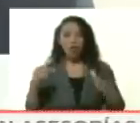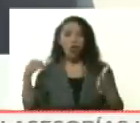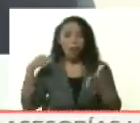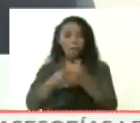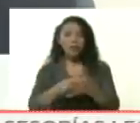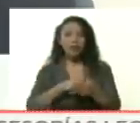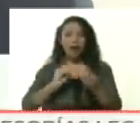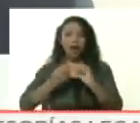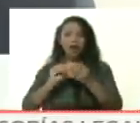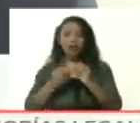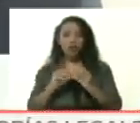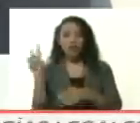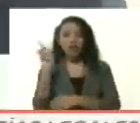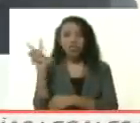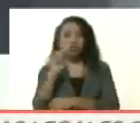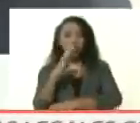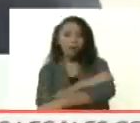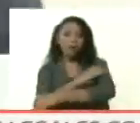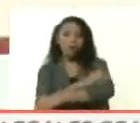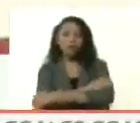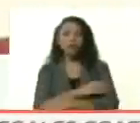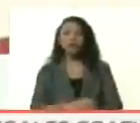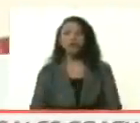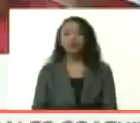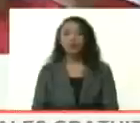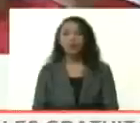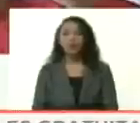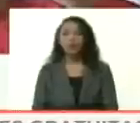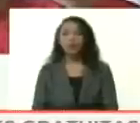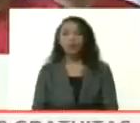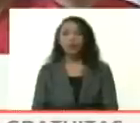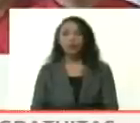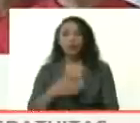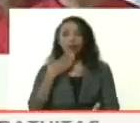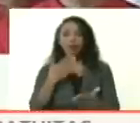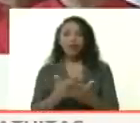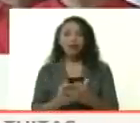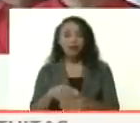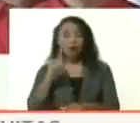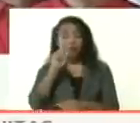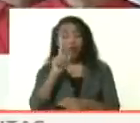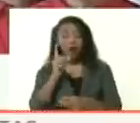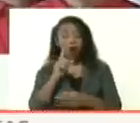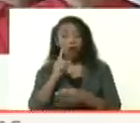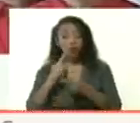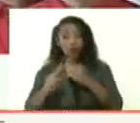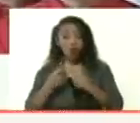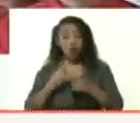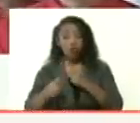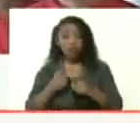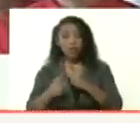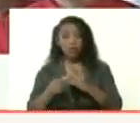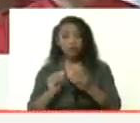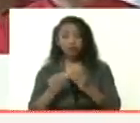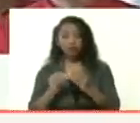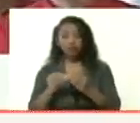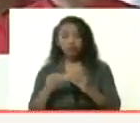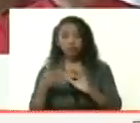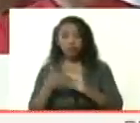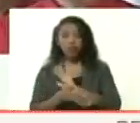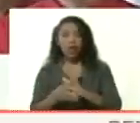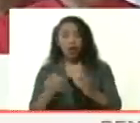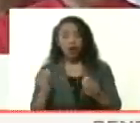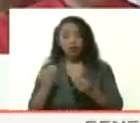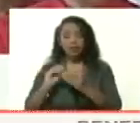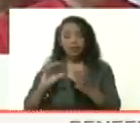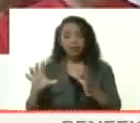realizado la derecha venezolana. Muchas gracias. Gracias, Ángelo. Yo creo que una cosa se complementa